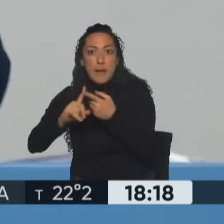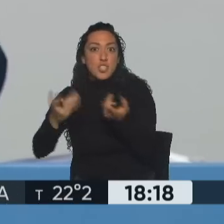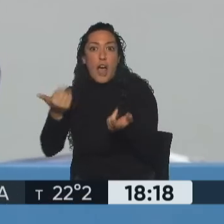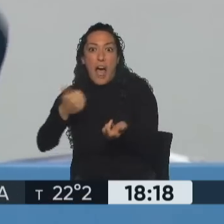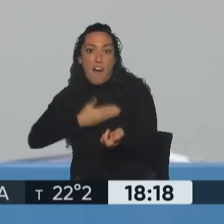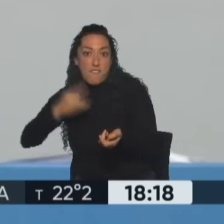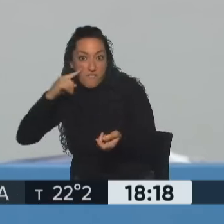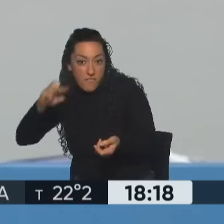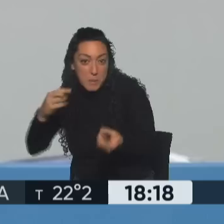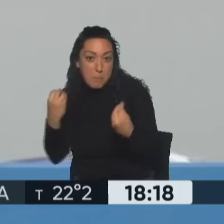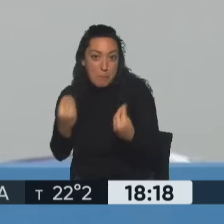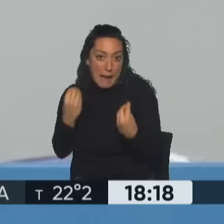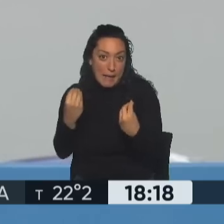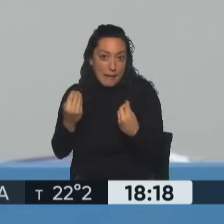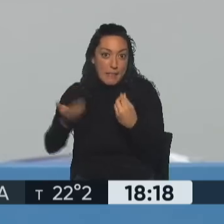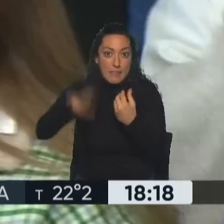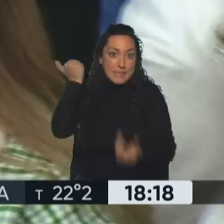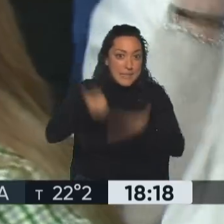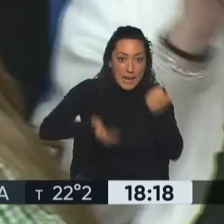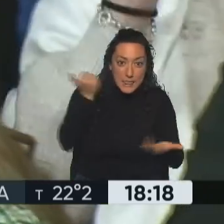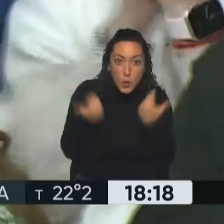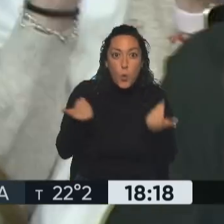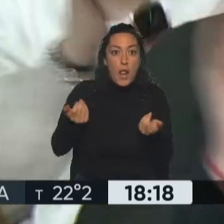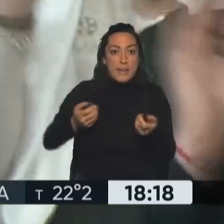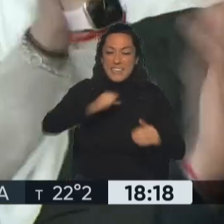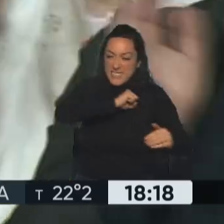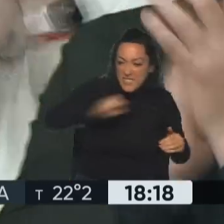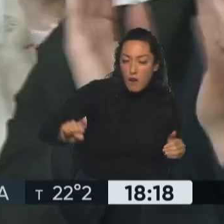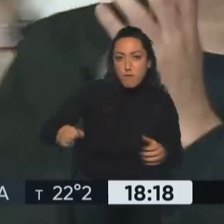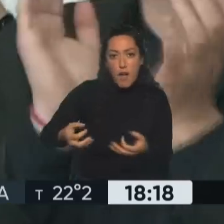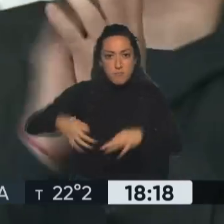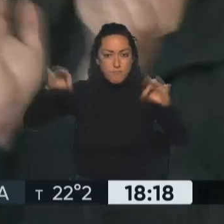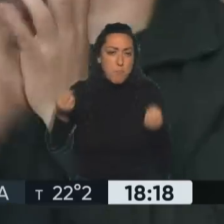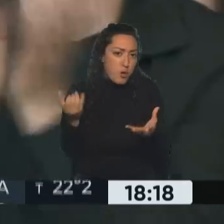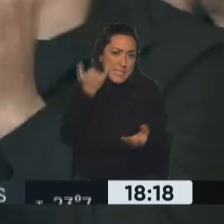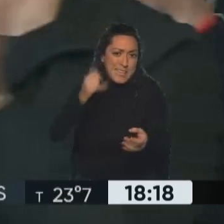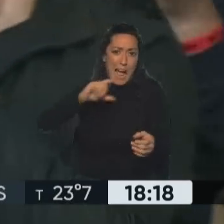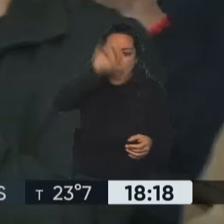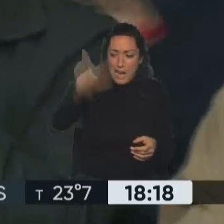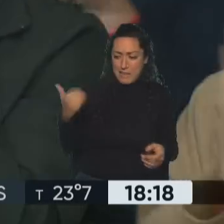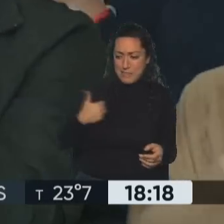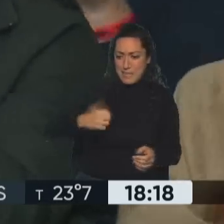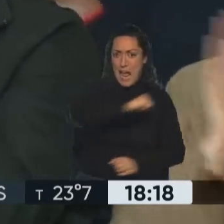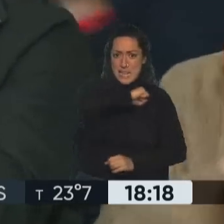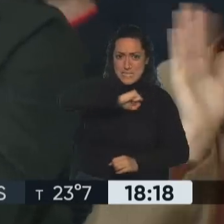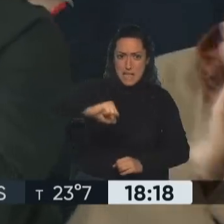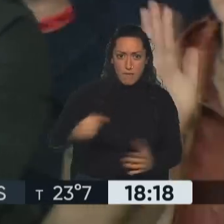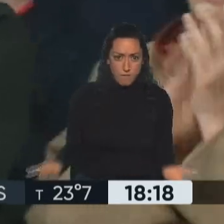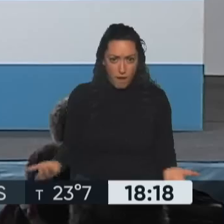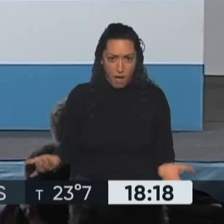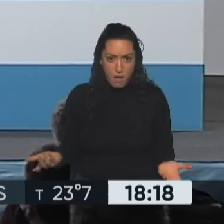para poder desarticular y desarmar la estafa, porque han estafado a la Argentina. La